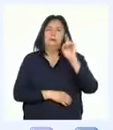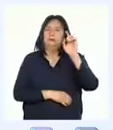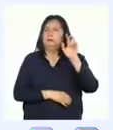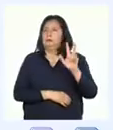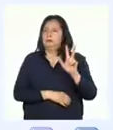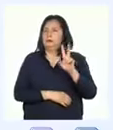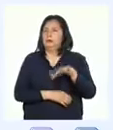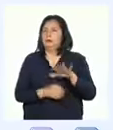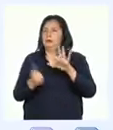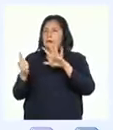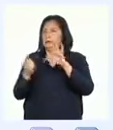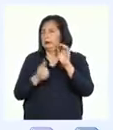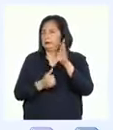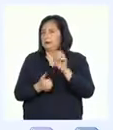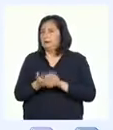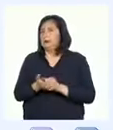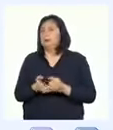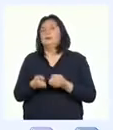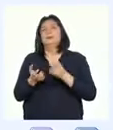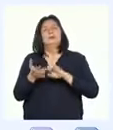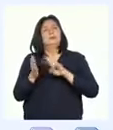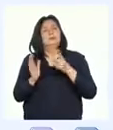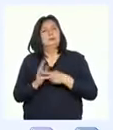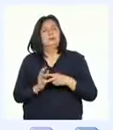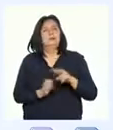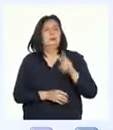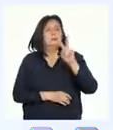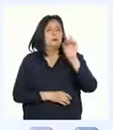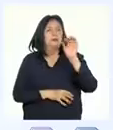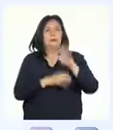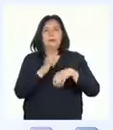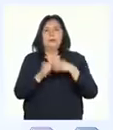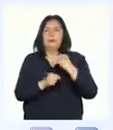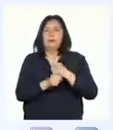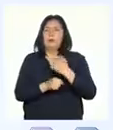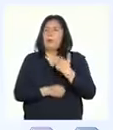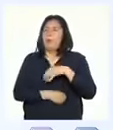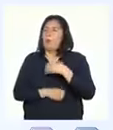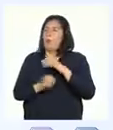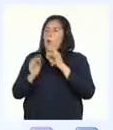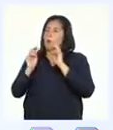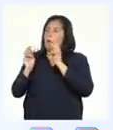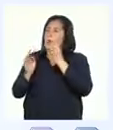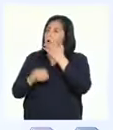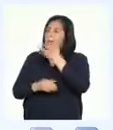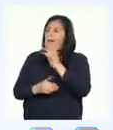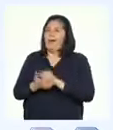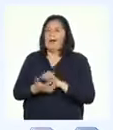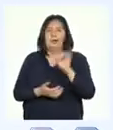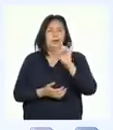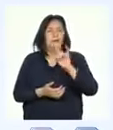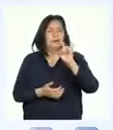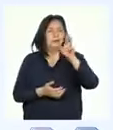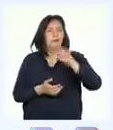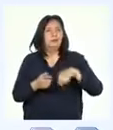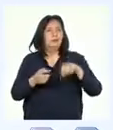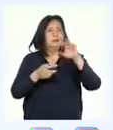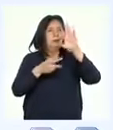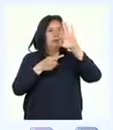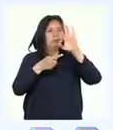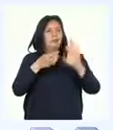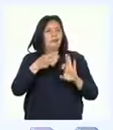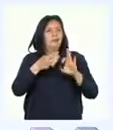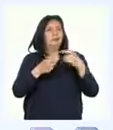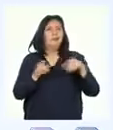tercera parte de 60, es decir, 20 años. ¡Asombroso, profesora! Al usar el concepto de fracción,